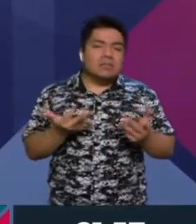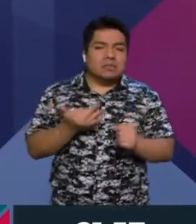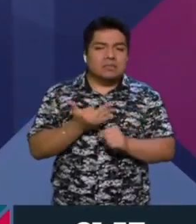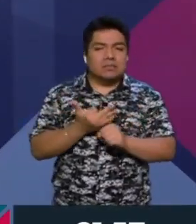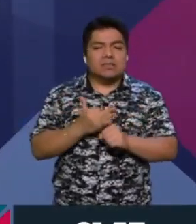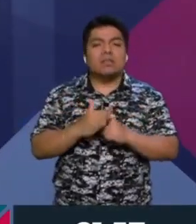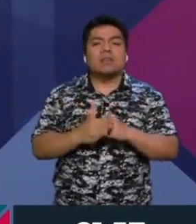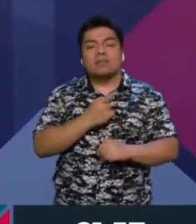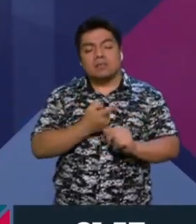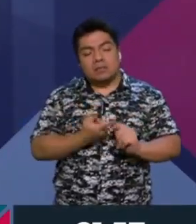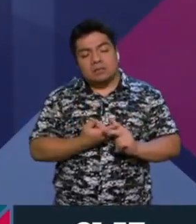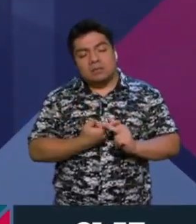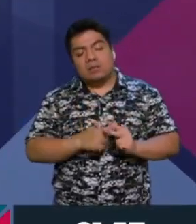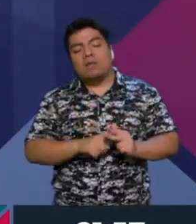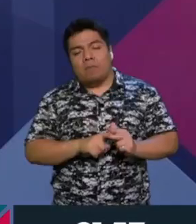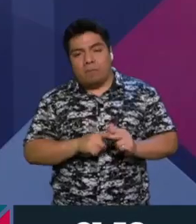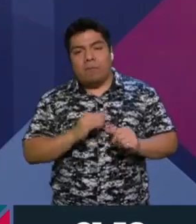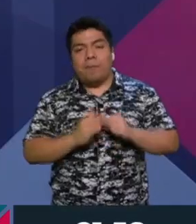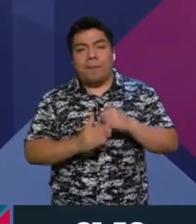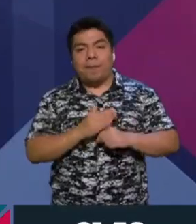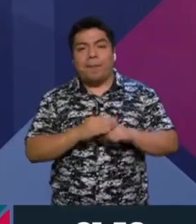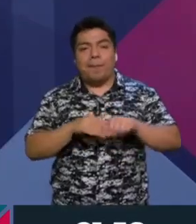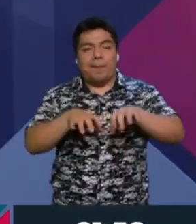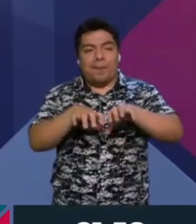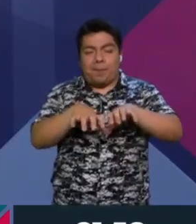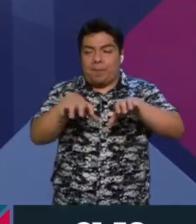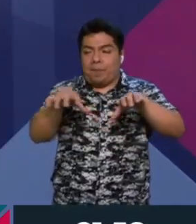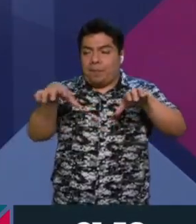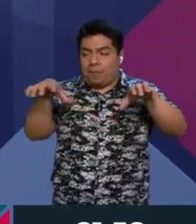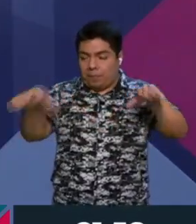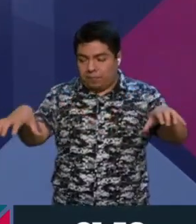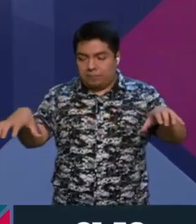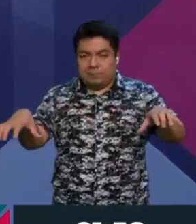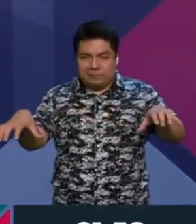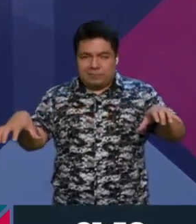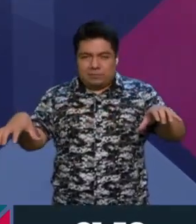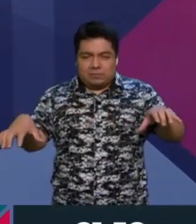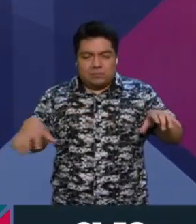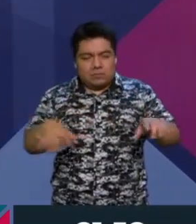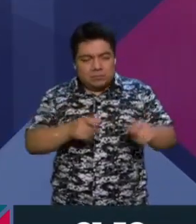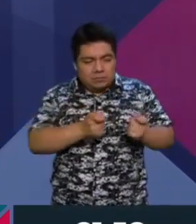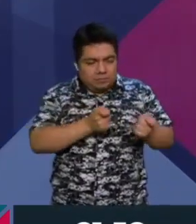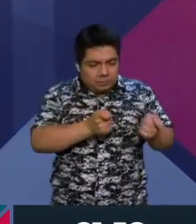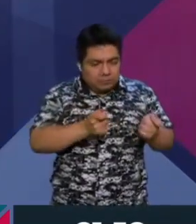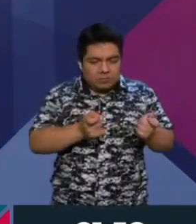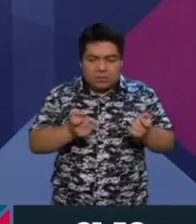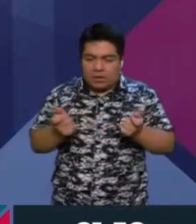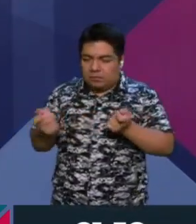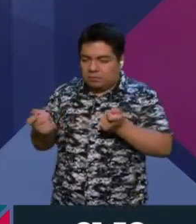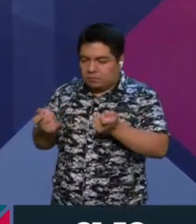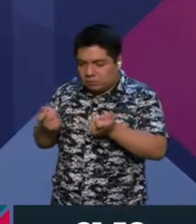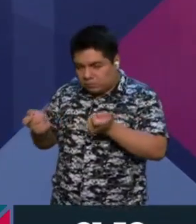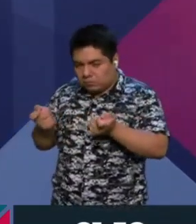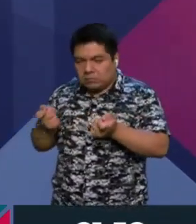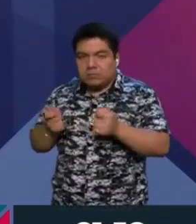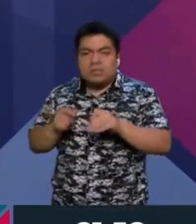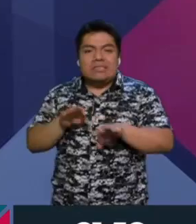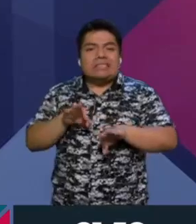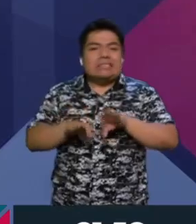la polarización gestionada, procurada como una intención pues